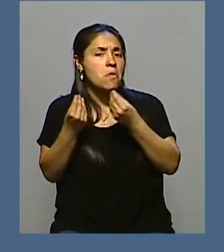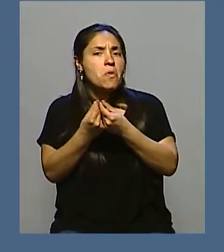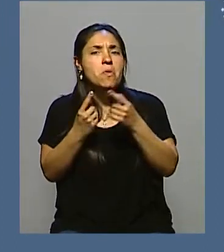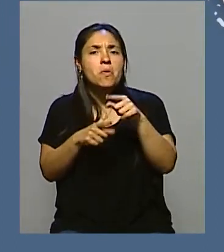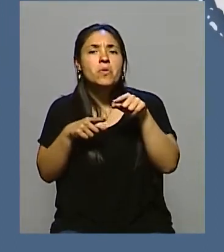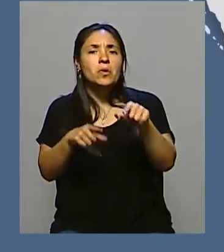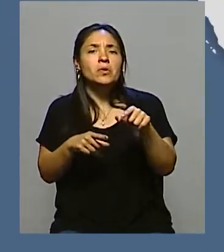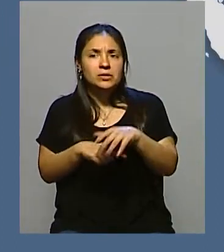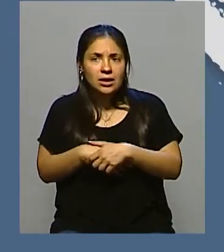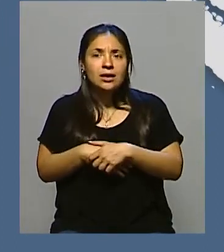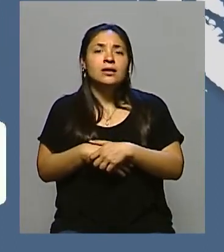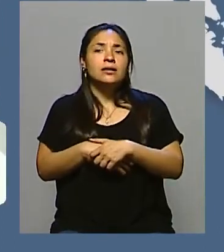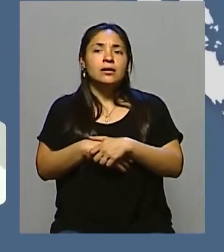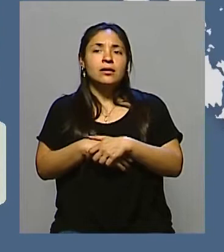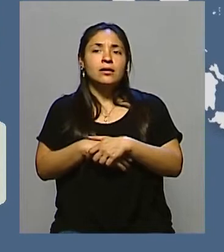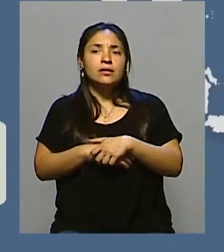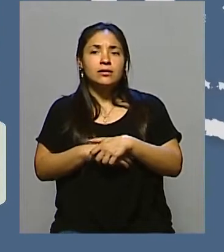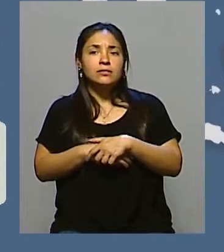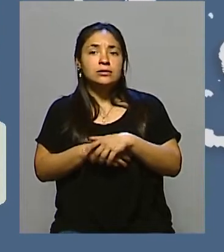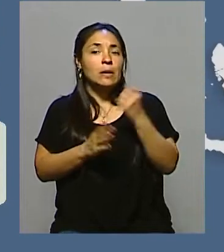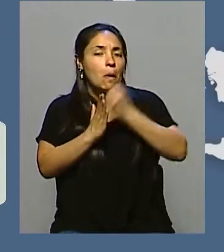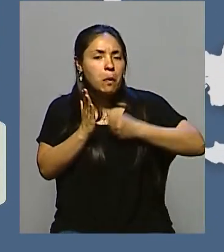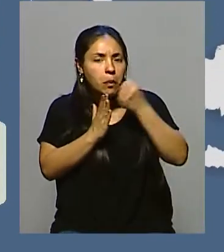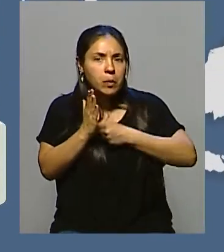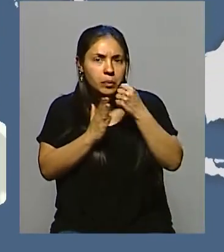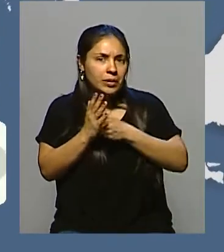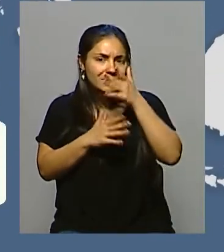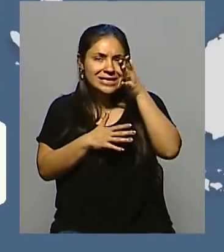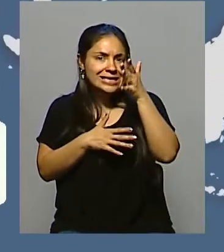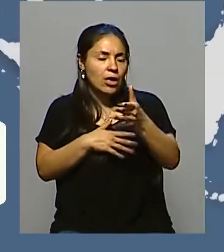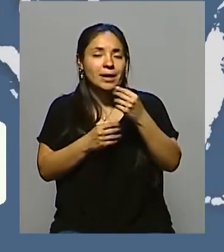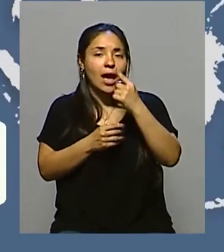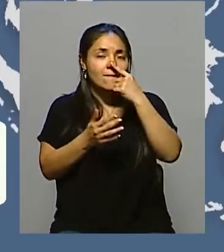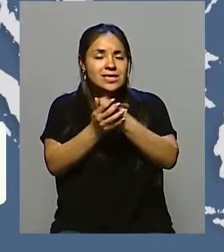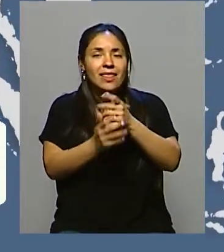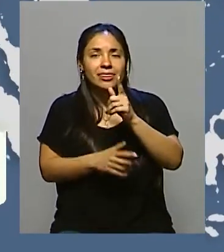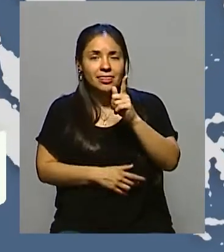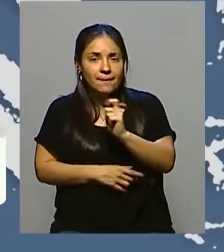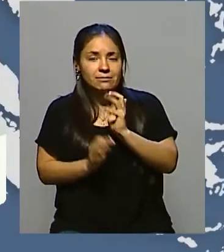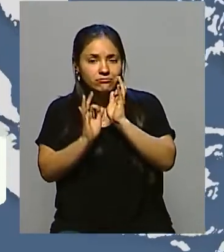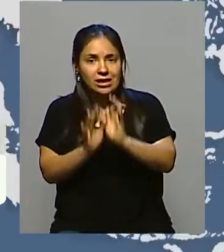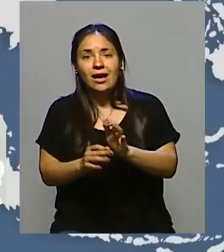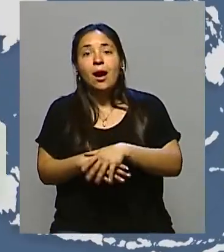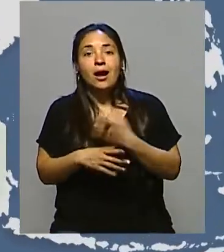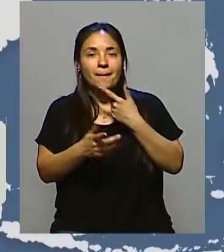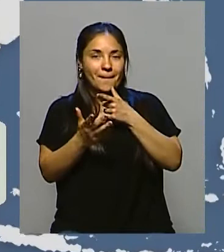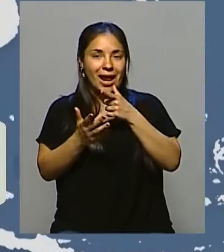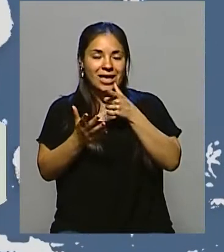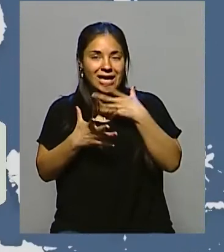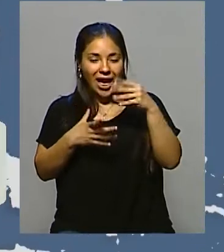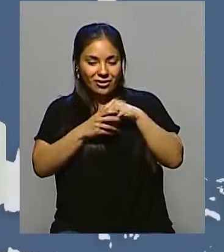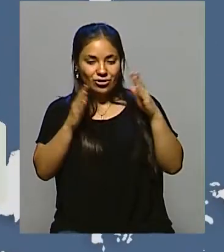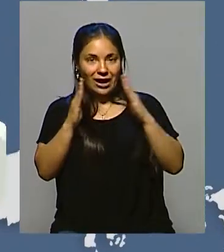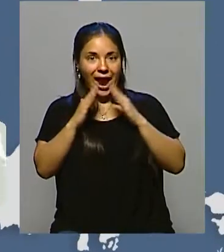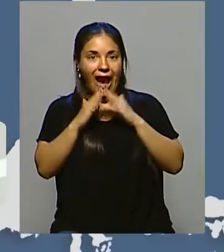hacen muchísima fatiga a llegar a fin de mes, porque tienen que transformarse en un ministro de Economía bastante